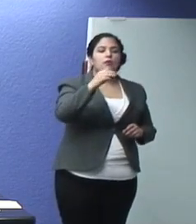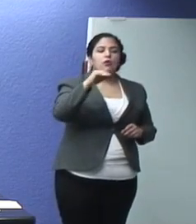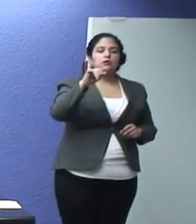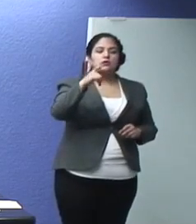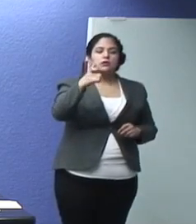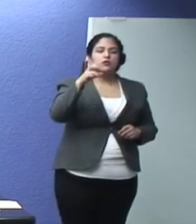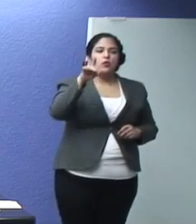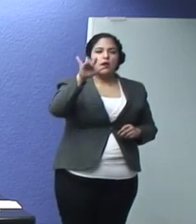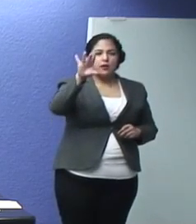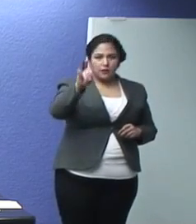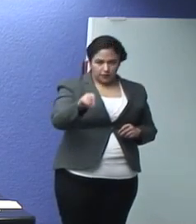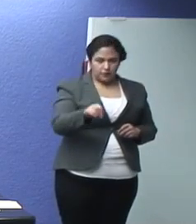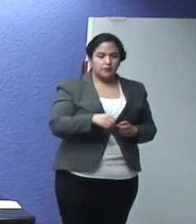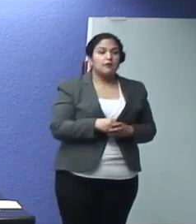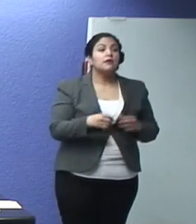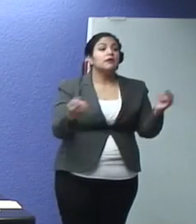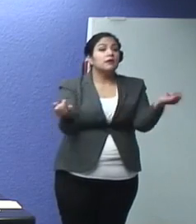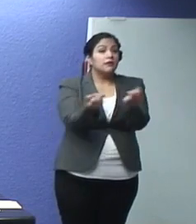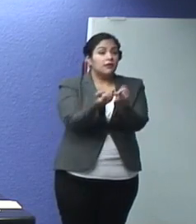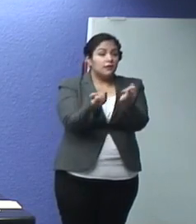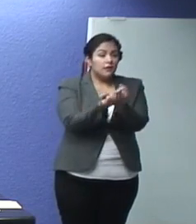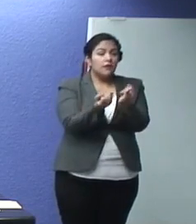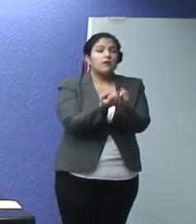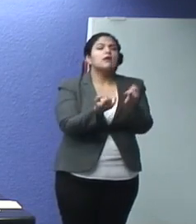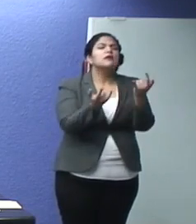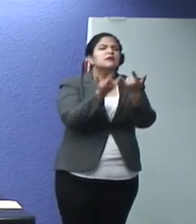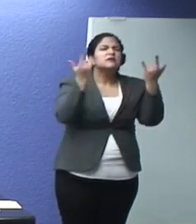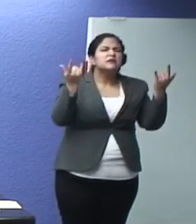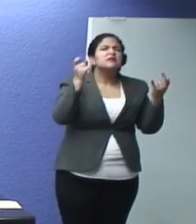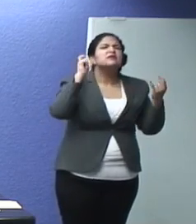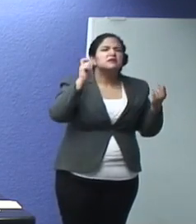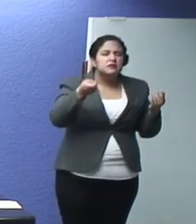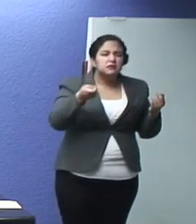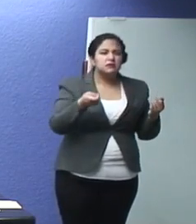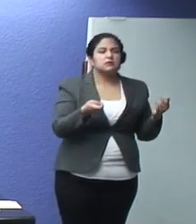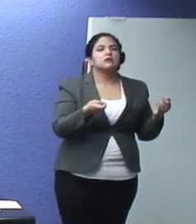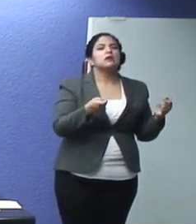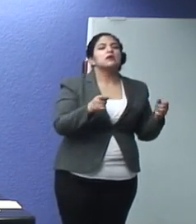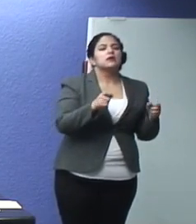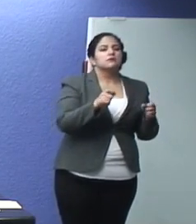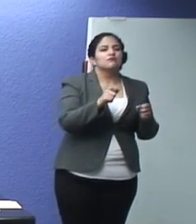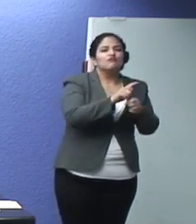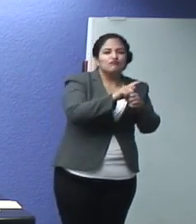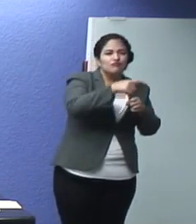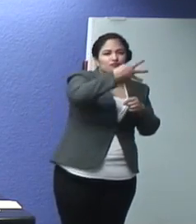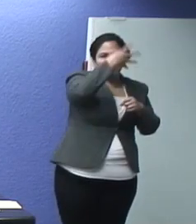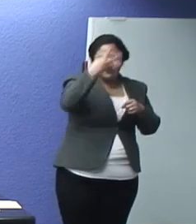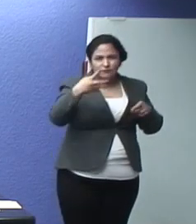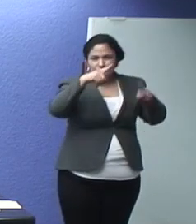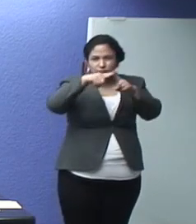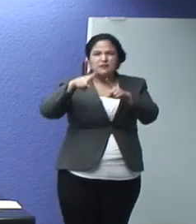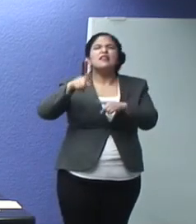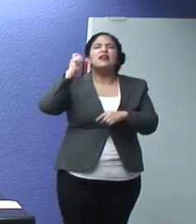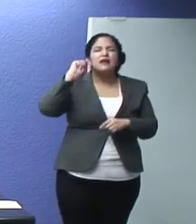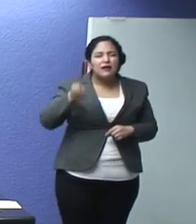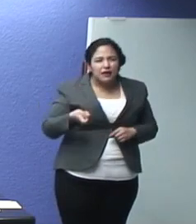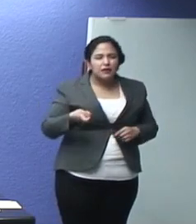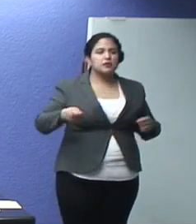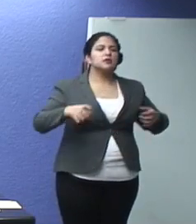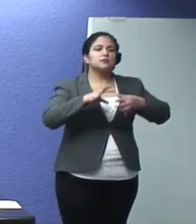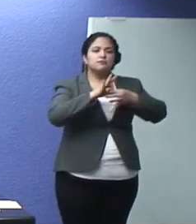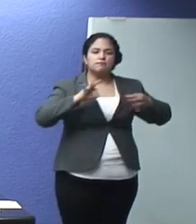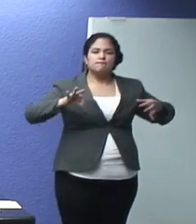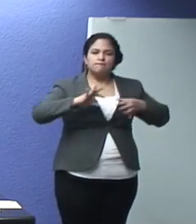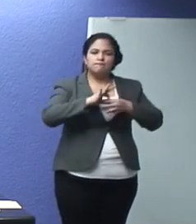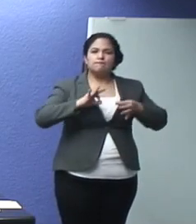en la Facultad de Ciencias acerca de la historia de la homosexualidad y las instituciones biomédicas en México, bajo una